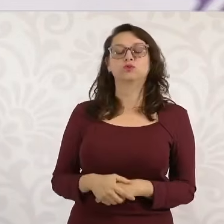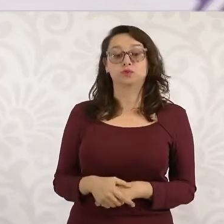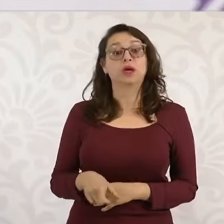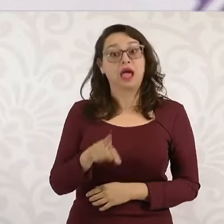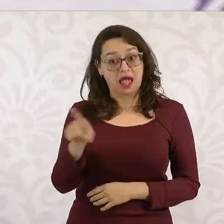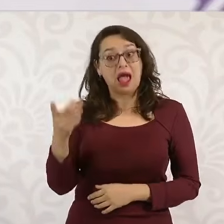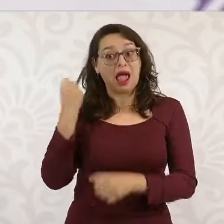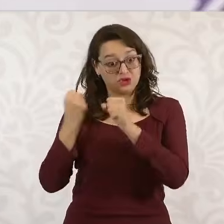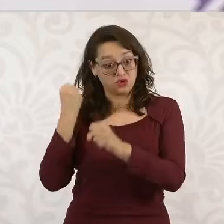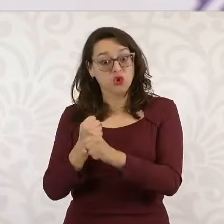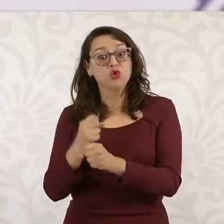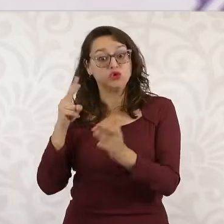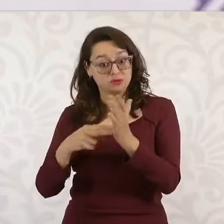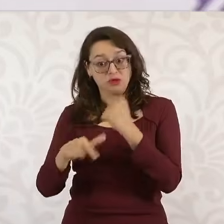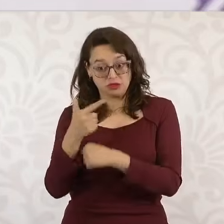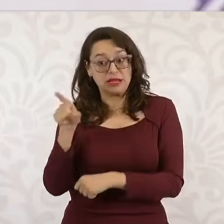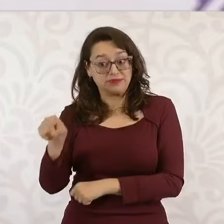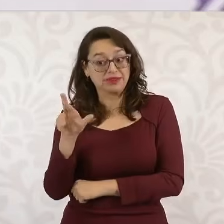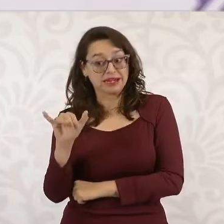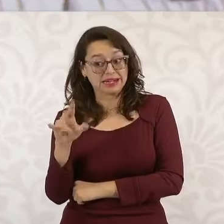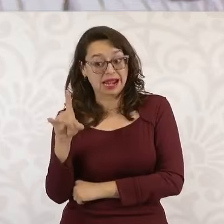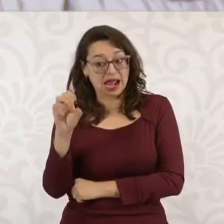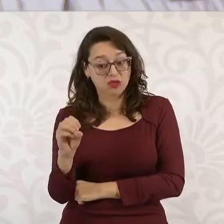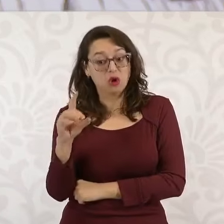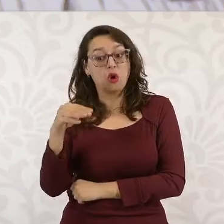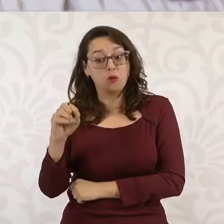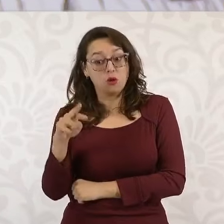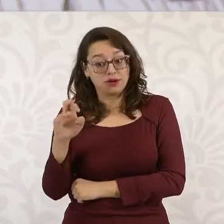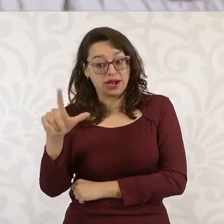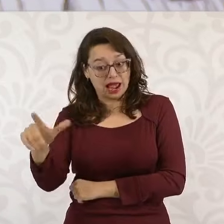de la lista de un partido político, el licenciado López Obrador?